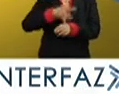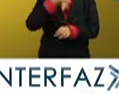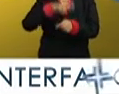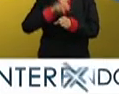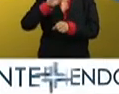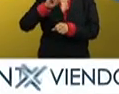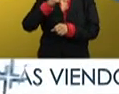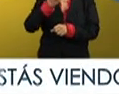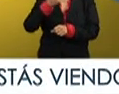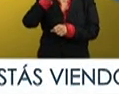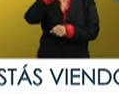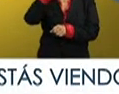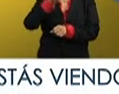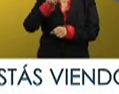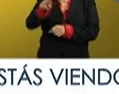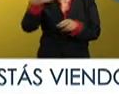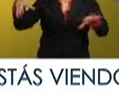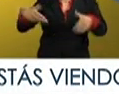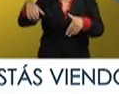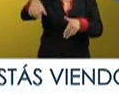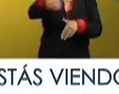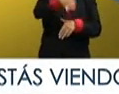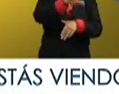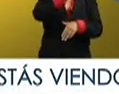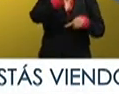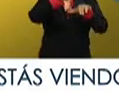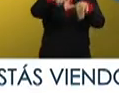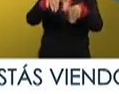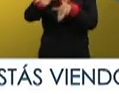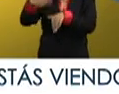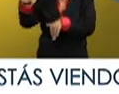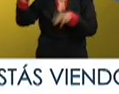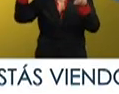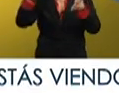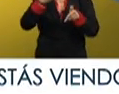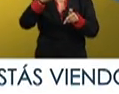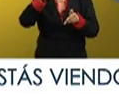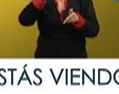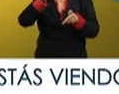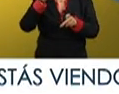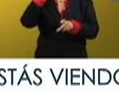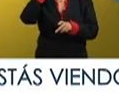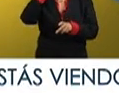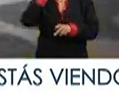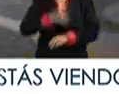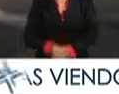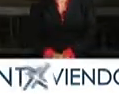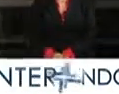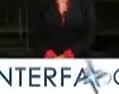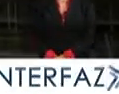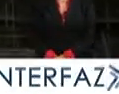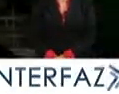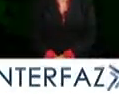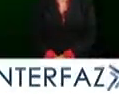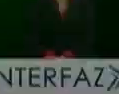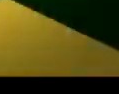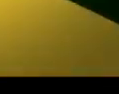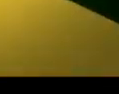de Iguazú, que tiene un conjunto de cataratas conocidas como la Garganta del Diablo.